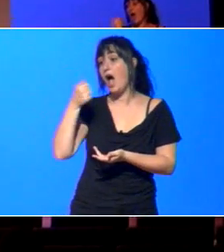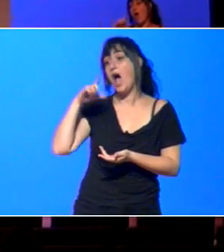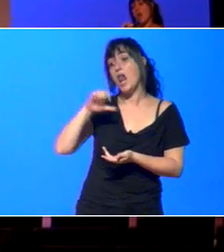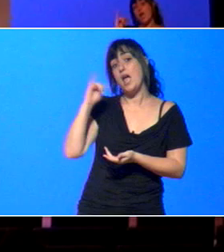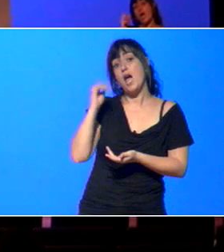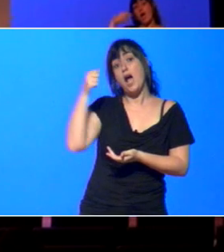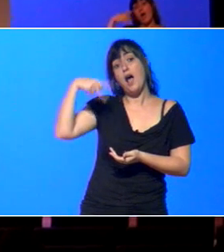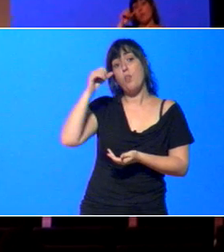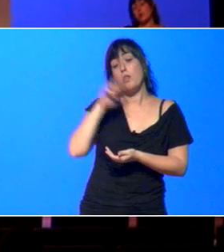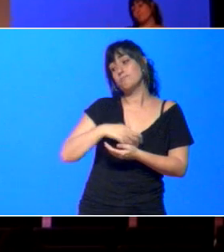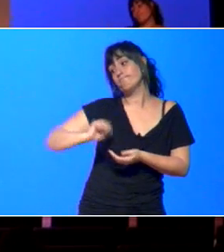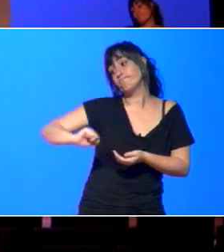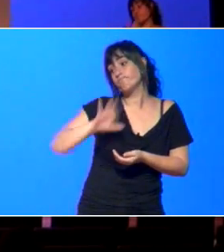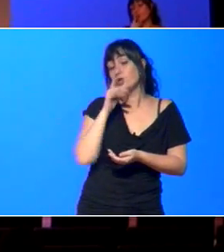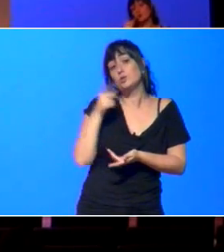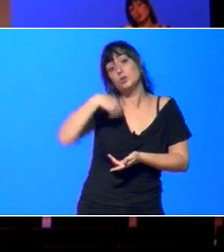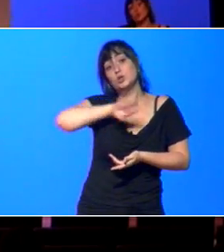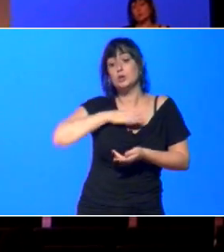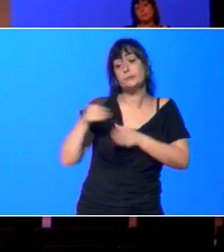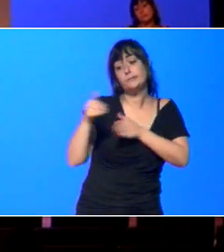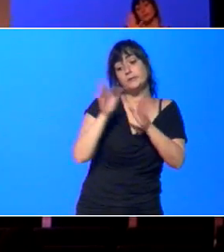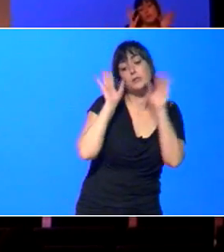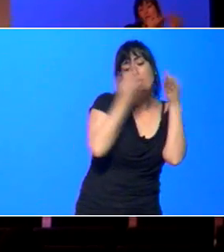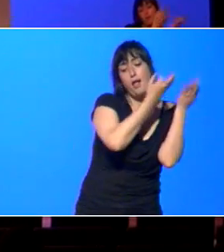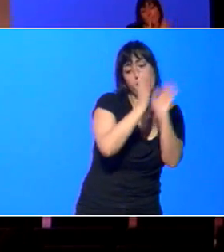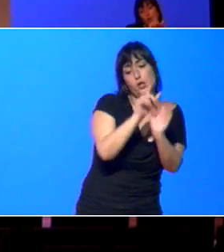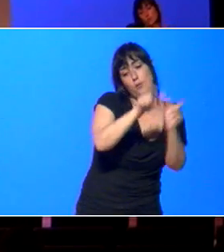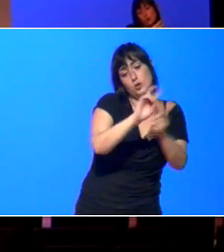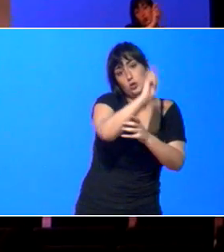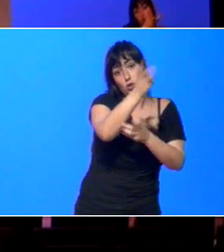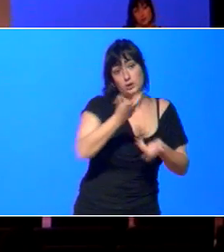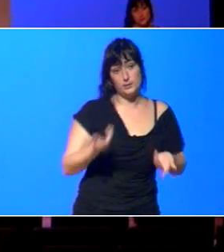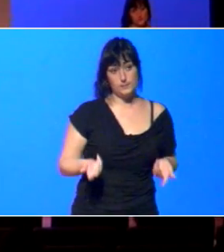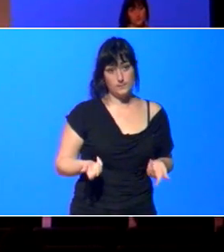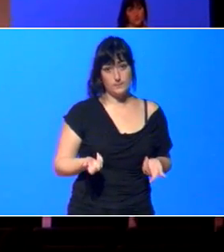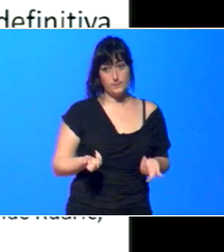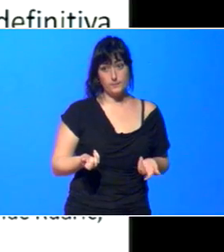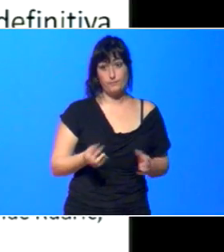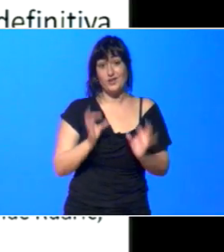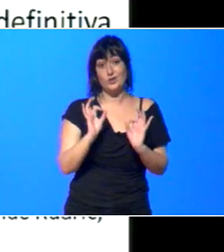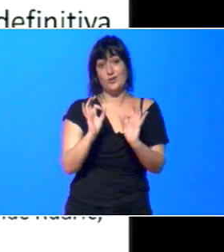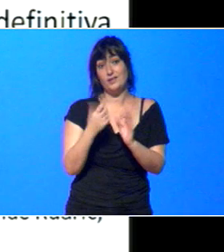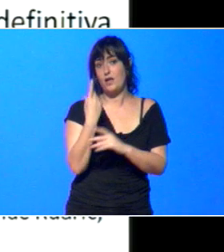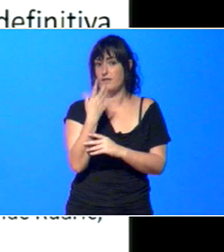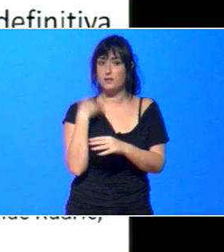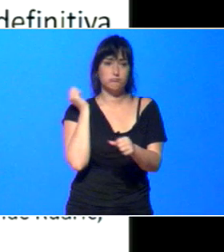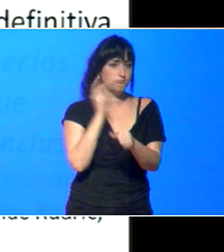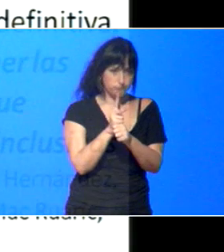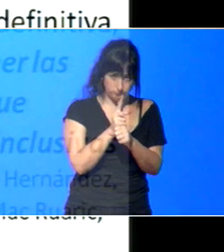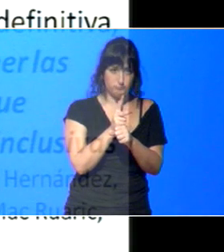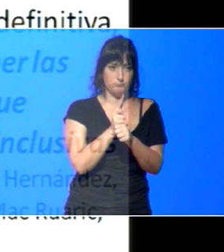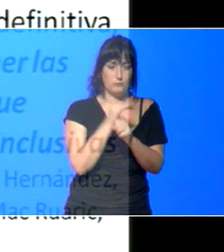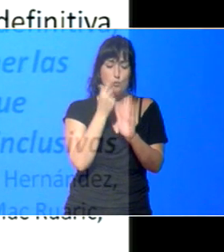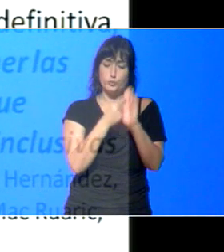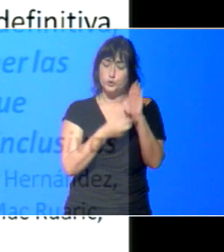20. Reflexionar continuamente sobre lo que hacemos y dejamos de hacer es una cualidad y en ese sentido es un desafío, es una clave. Y todas